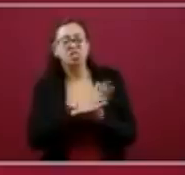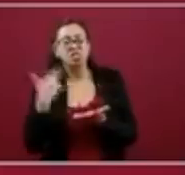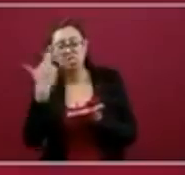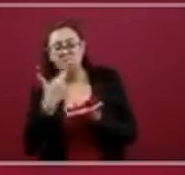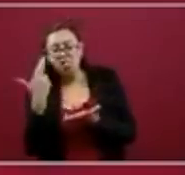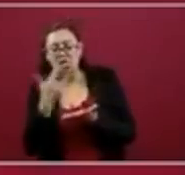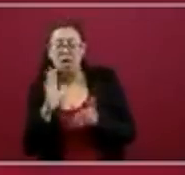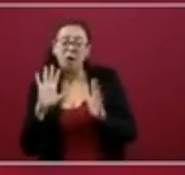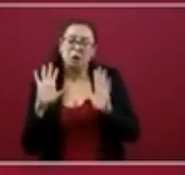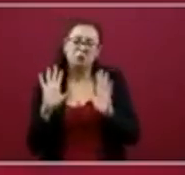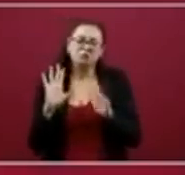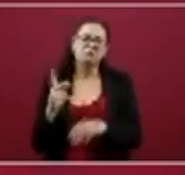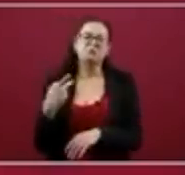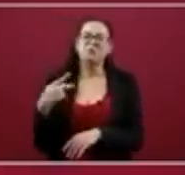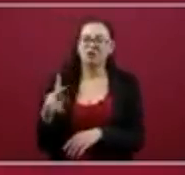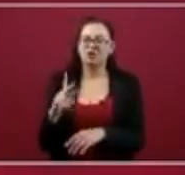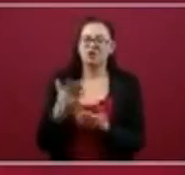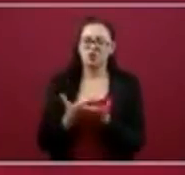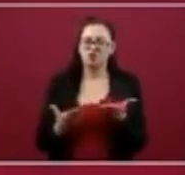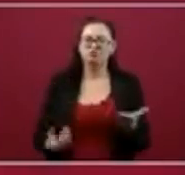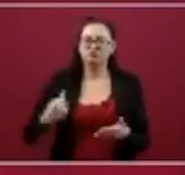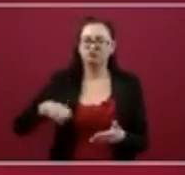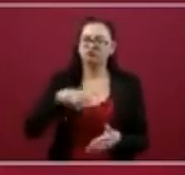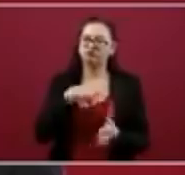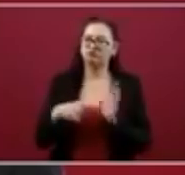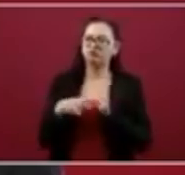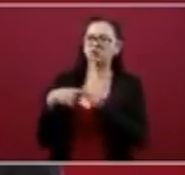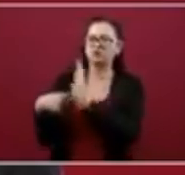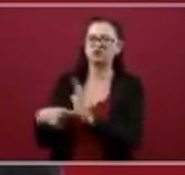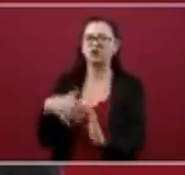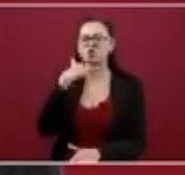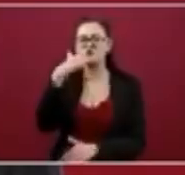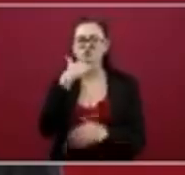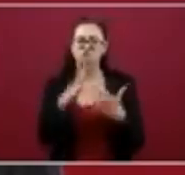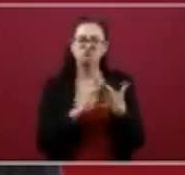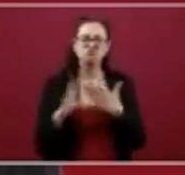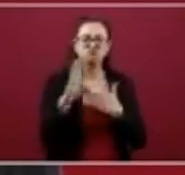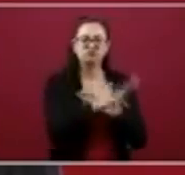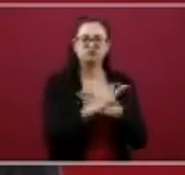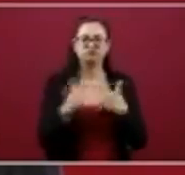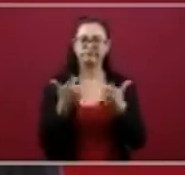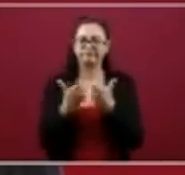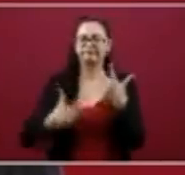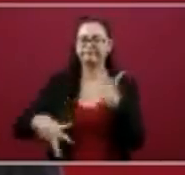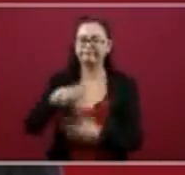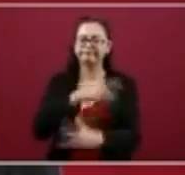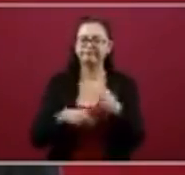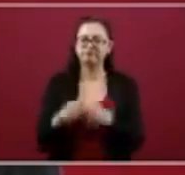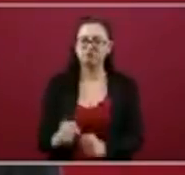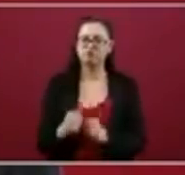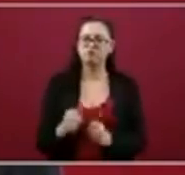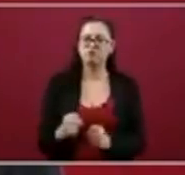cómo acabando con la corrupción se puede tener una economía fuerte,